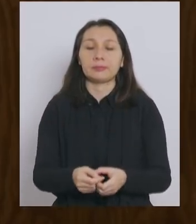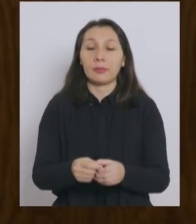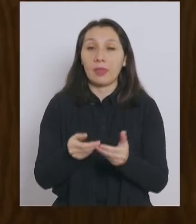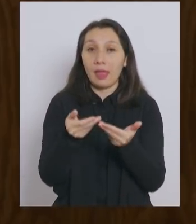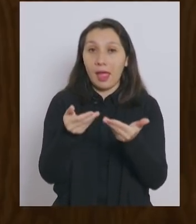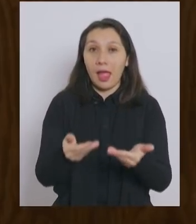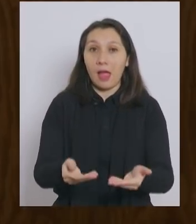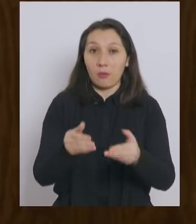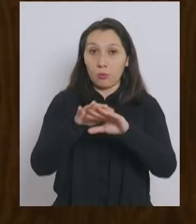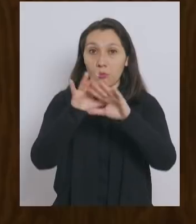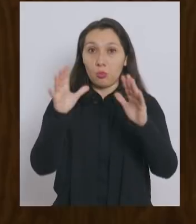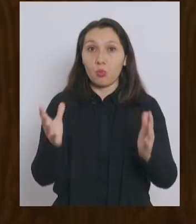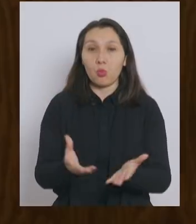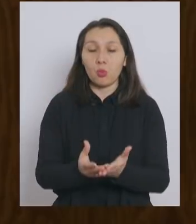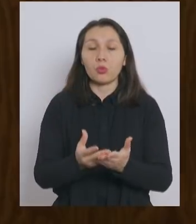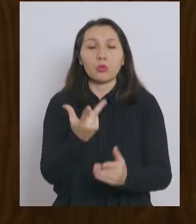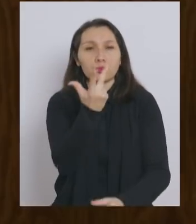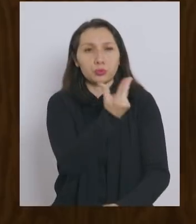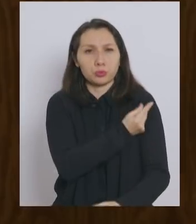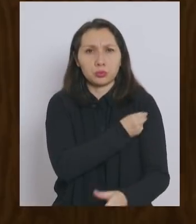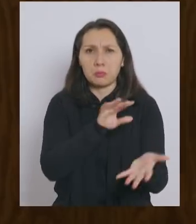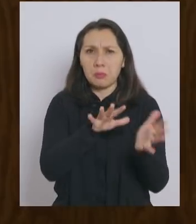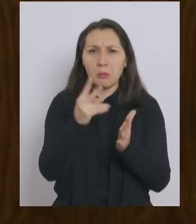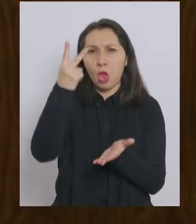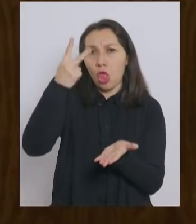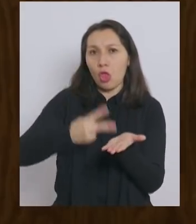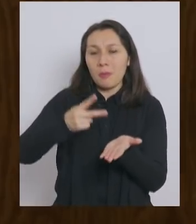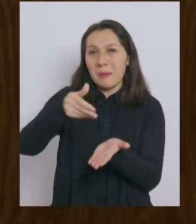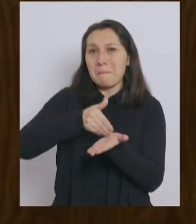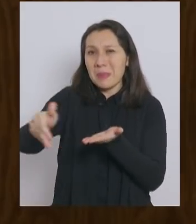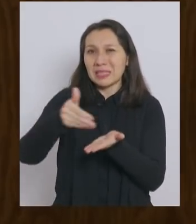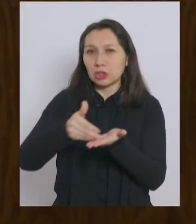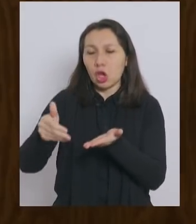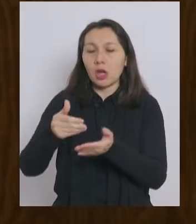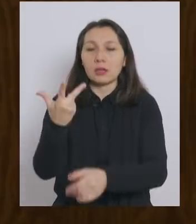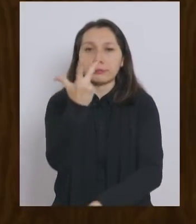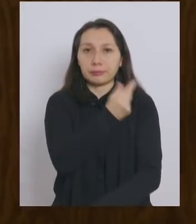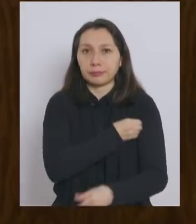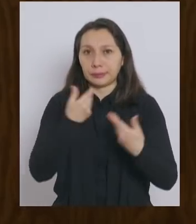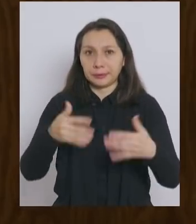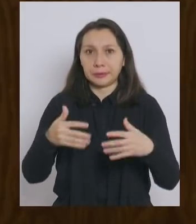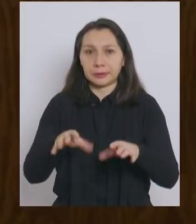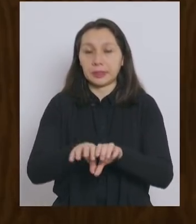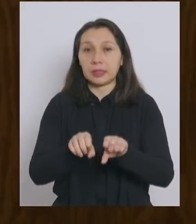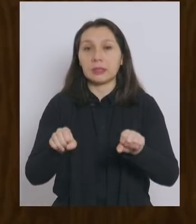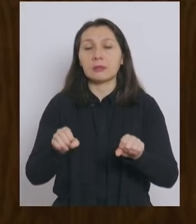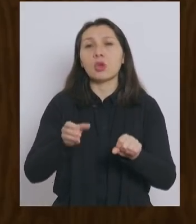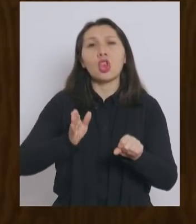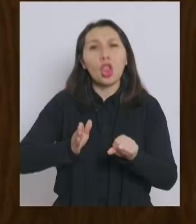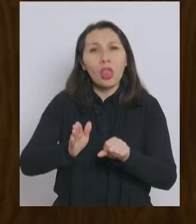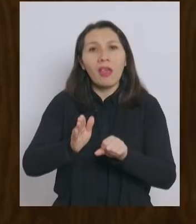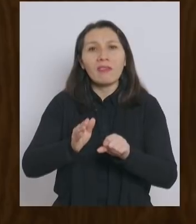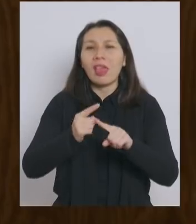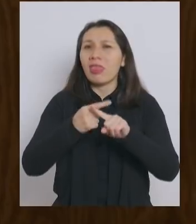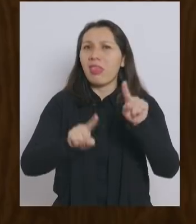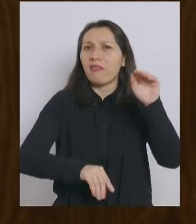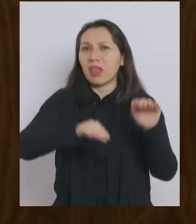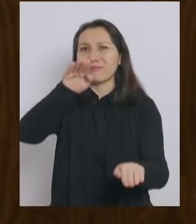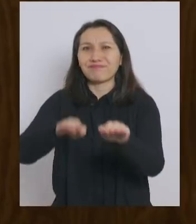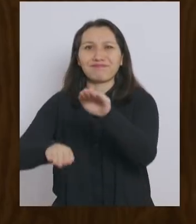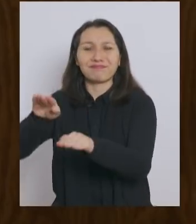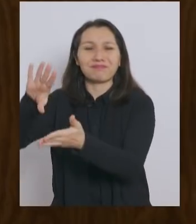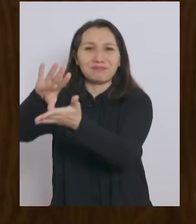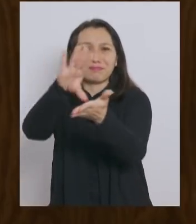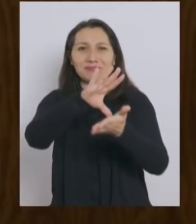el momento en el mundo se han administrado poco más de 2.000 millones de dosis de vacuna, pero de una forma todavía muy dispar. Por